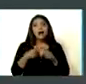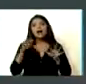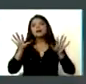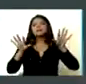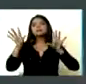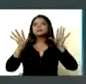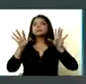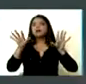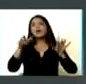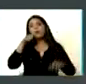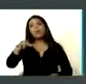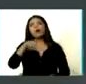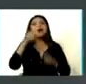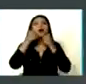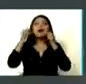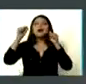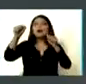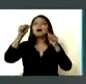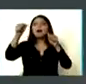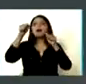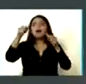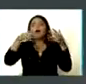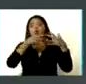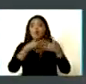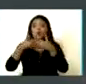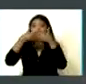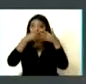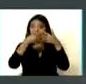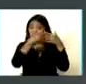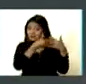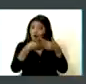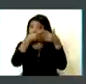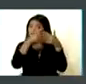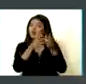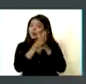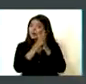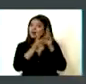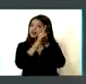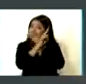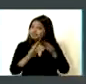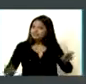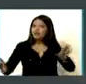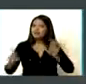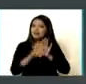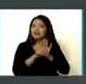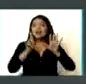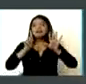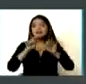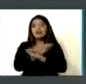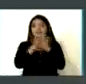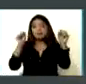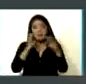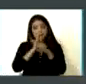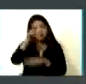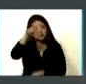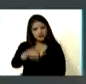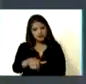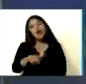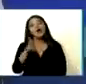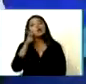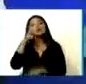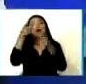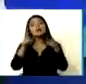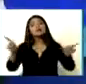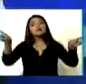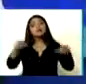venezolano exigiendo al gobierno estadounidense que derogue el decreto imperial. 6 de la mañana, vamos a hacer una pausa en nuestra pauta de hoy, escuchar nuestro